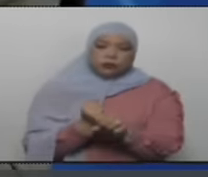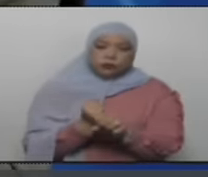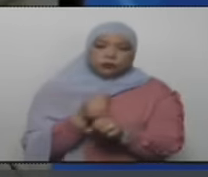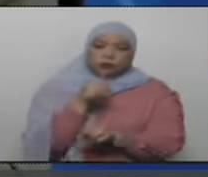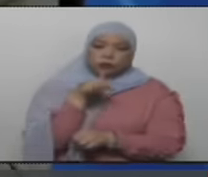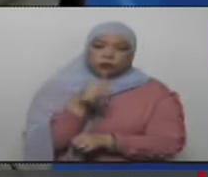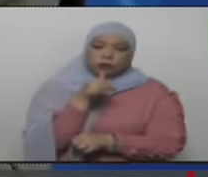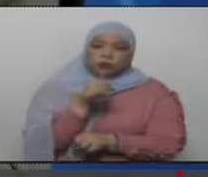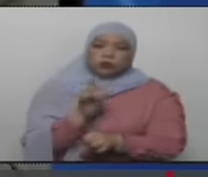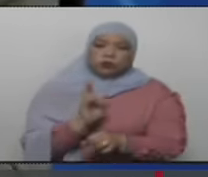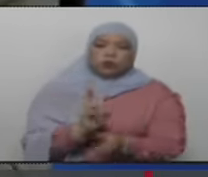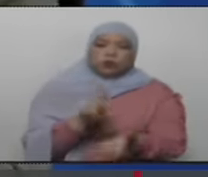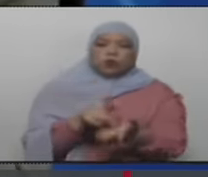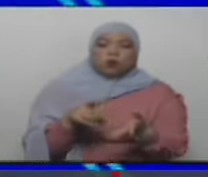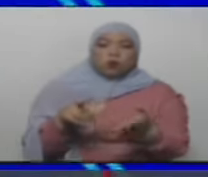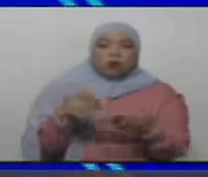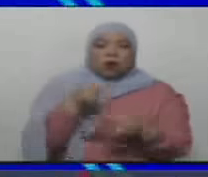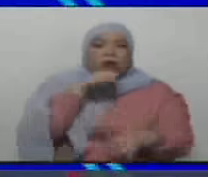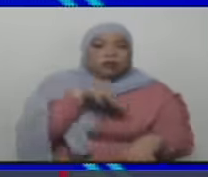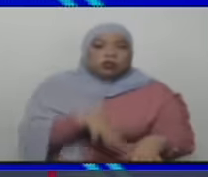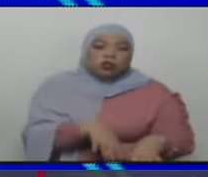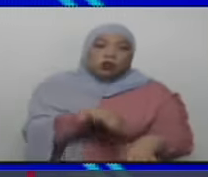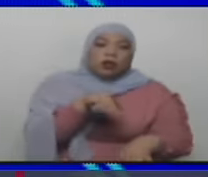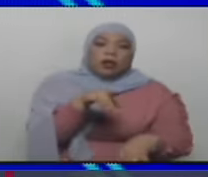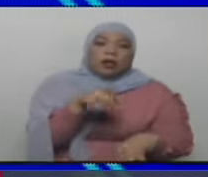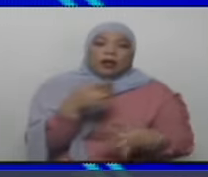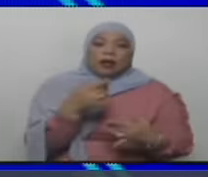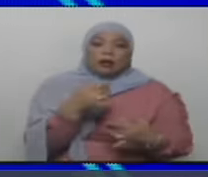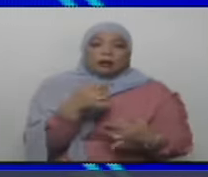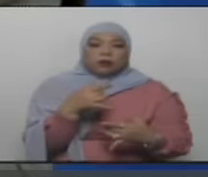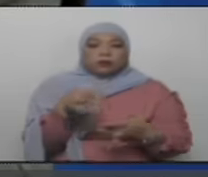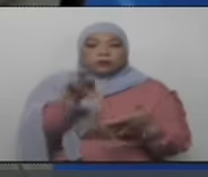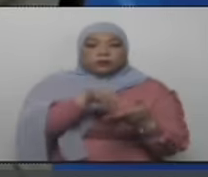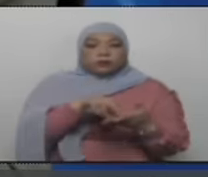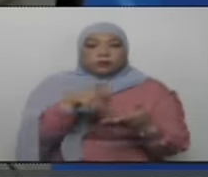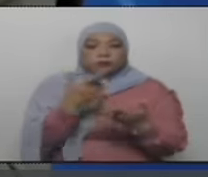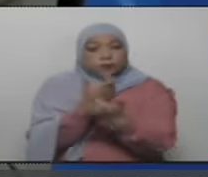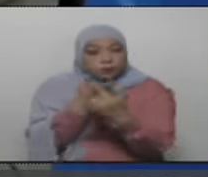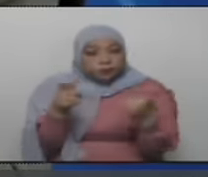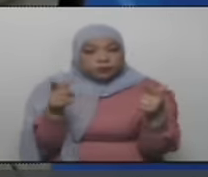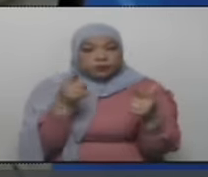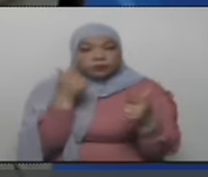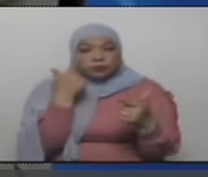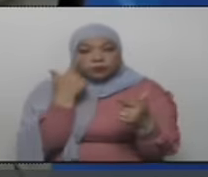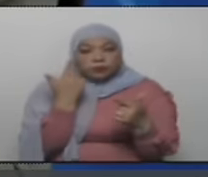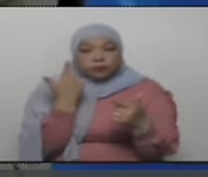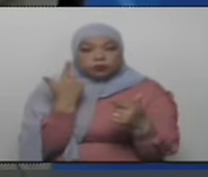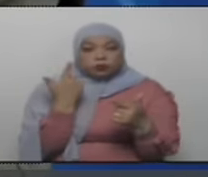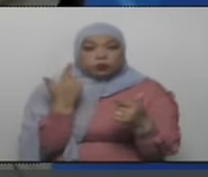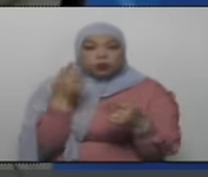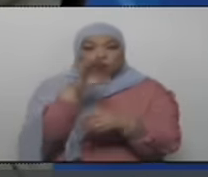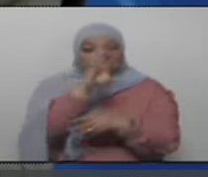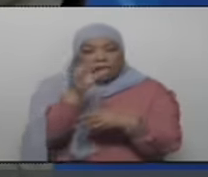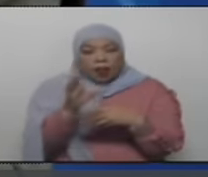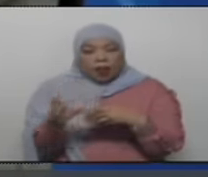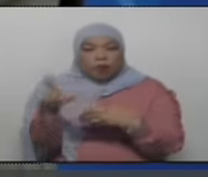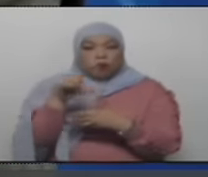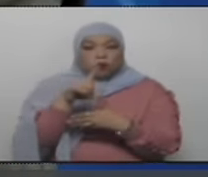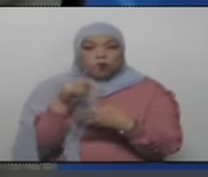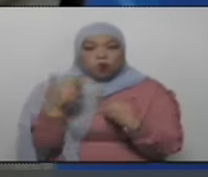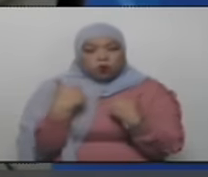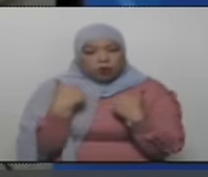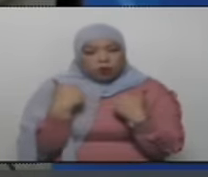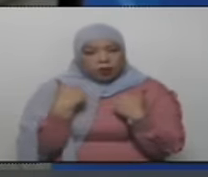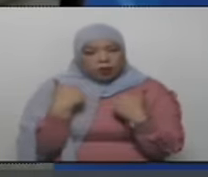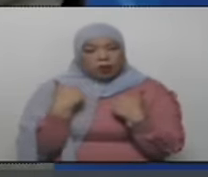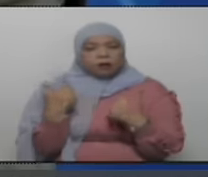y mantener a la histórica Haití, a la reina de la libertad del Caribe, mantenerla sometida